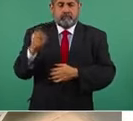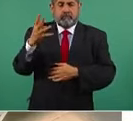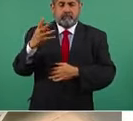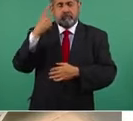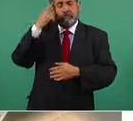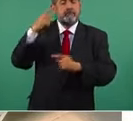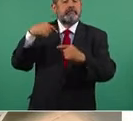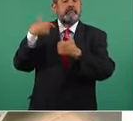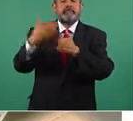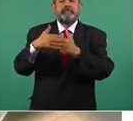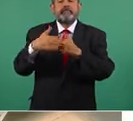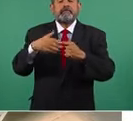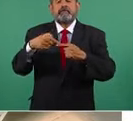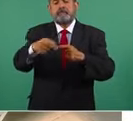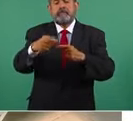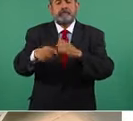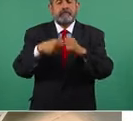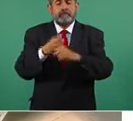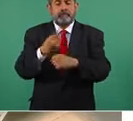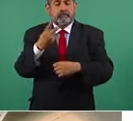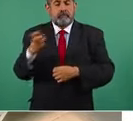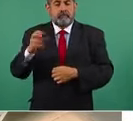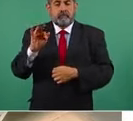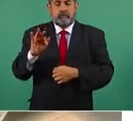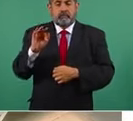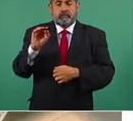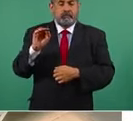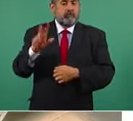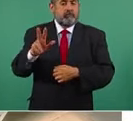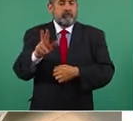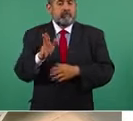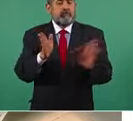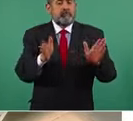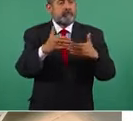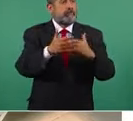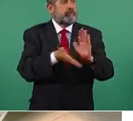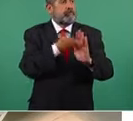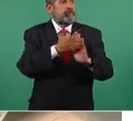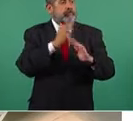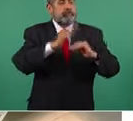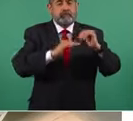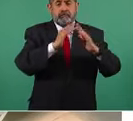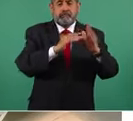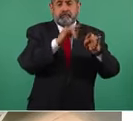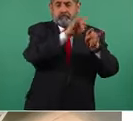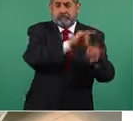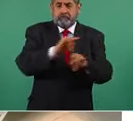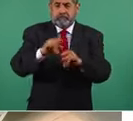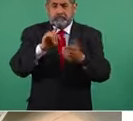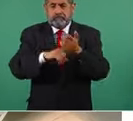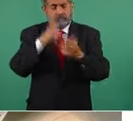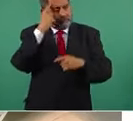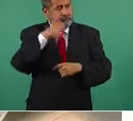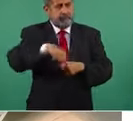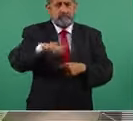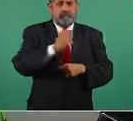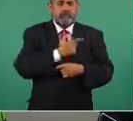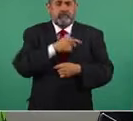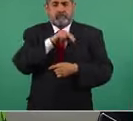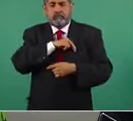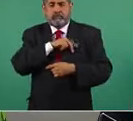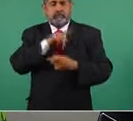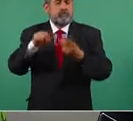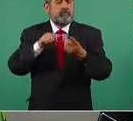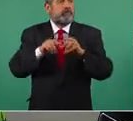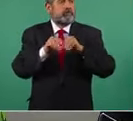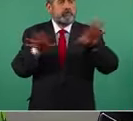para terminar el año con 248 construcciones para la Guardia Nacional distribuidas en todo el